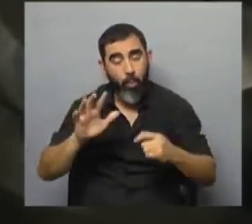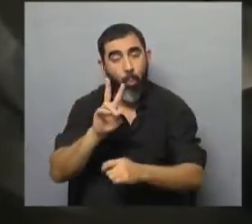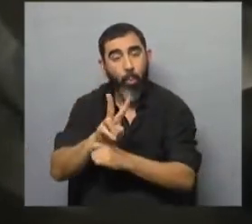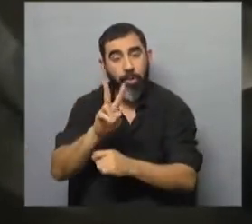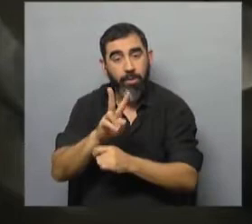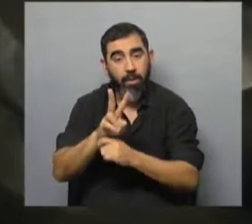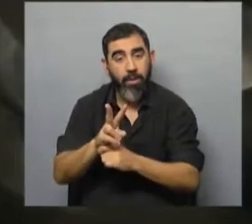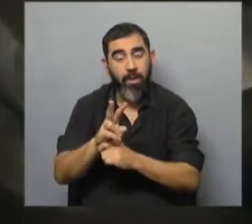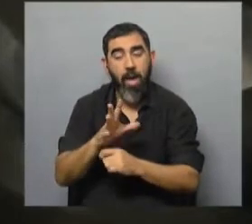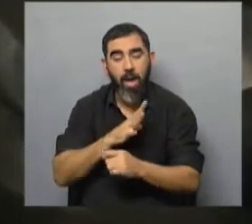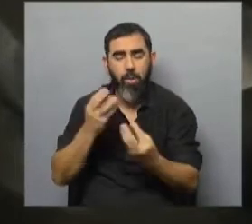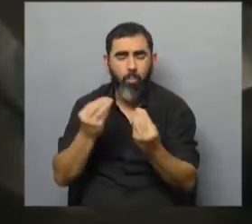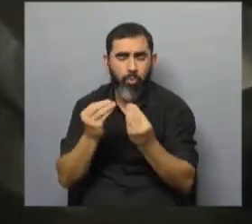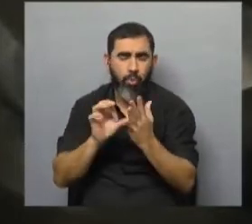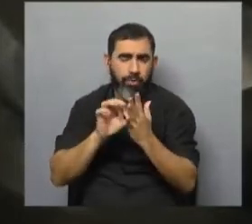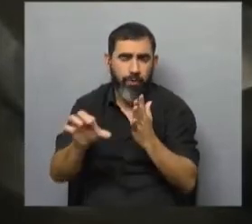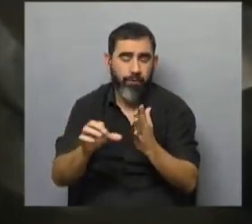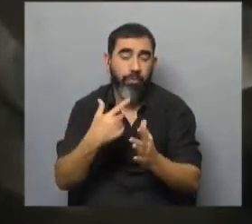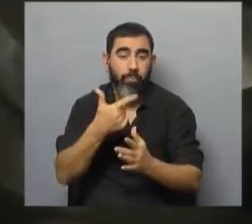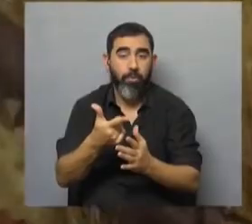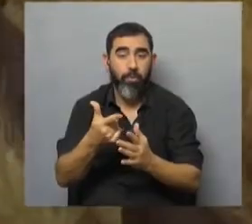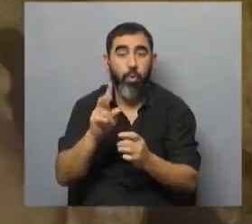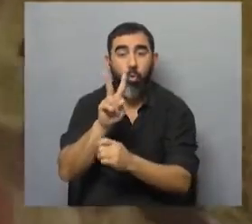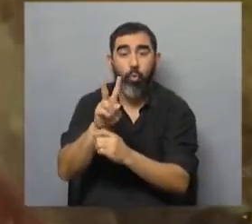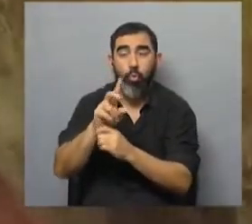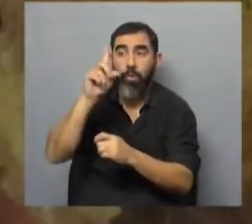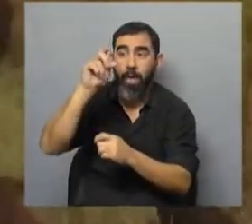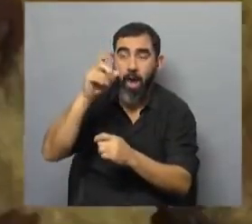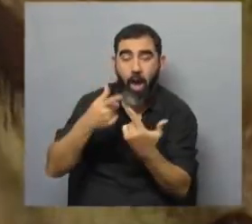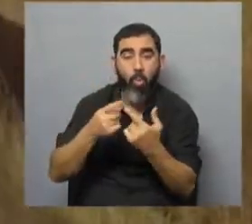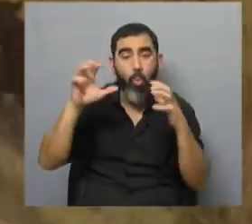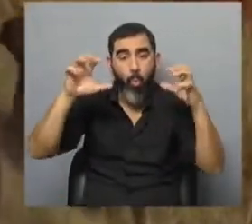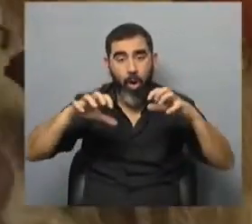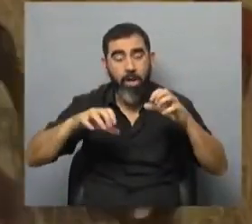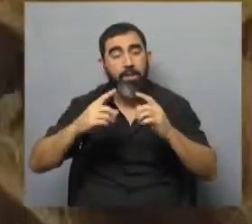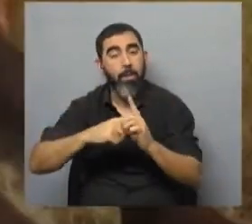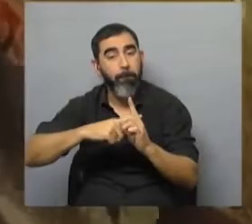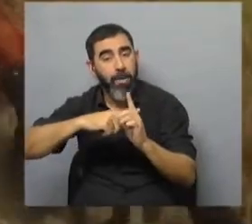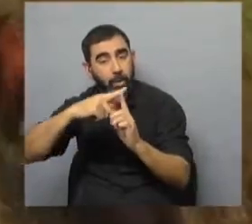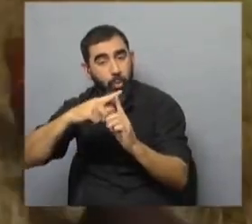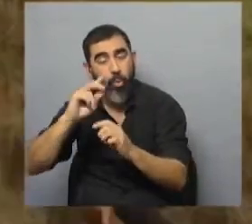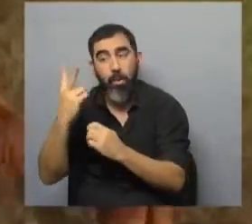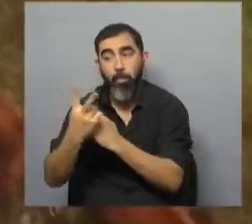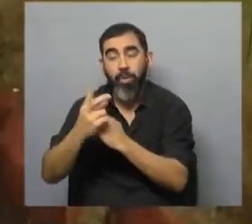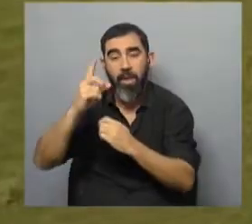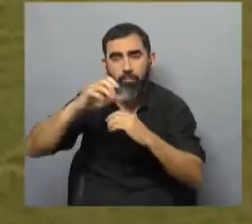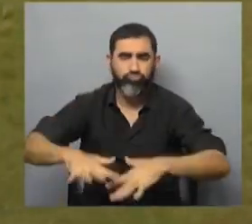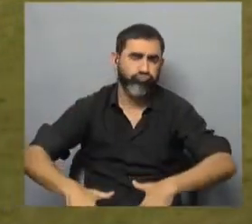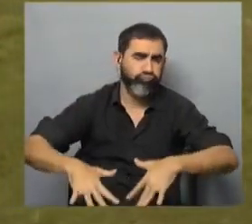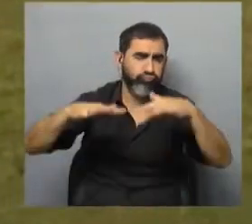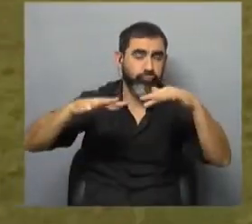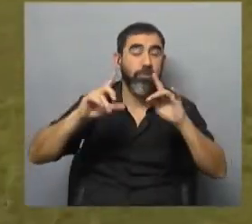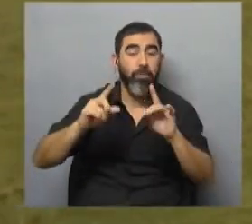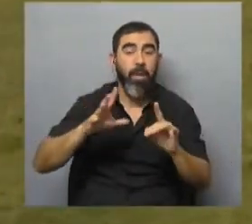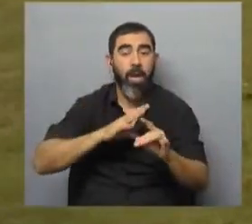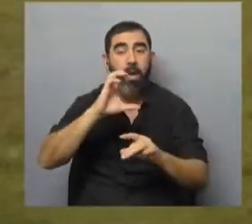cuidada, nos provee un montón de servicios, como por ejemplo la regulación hídrica, la regulación de temperatura, nos protege de inundaciones y además